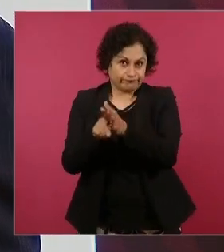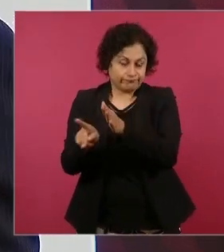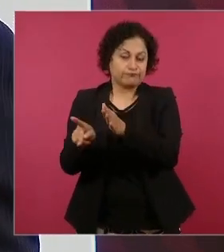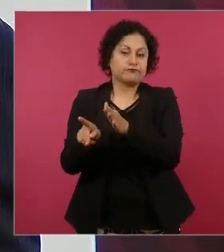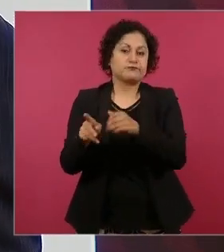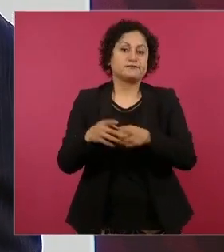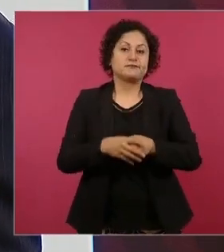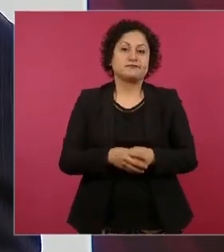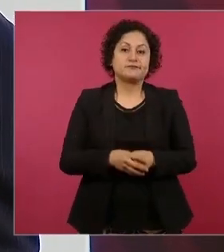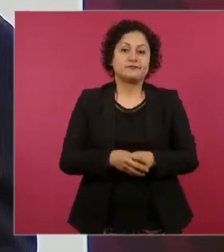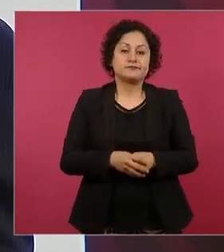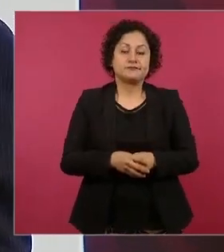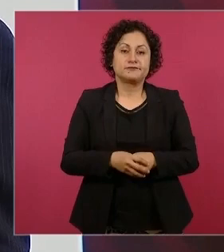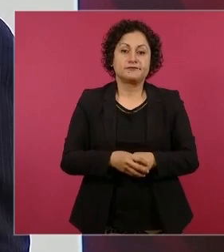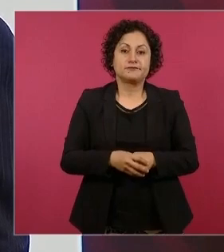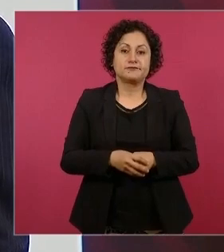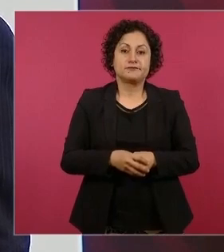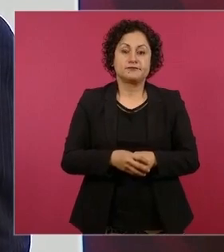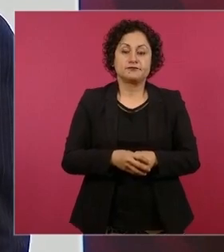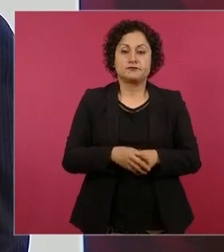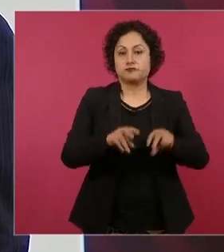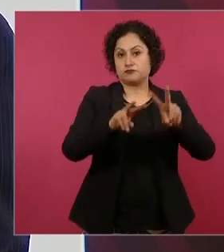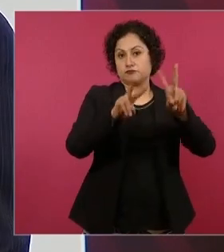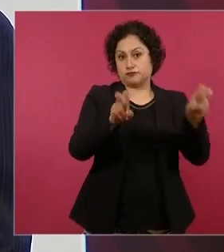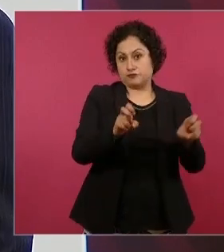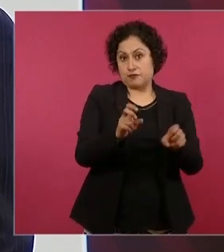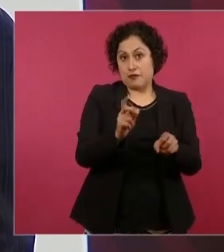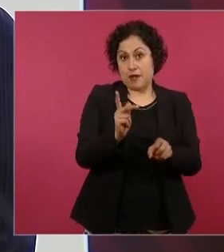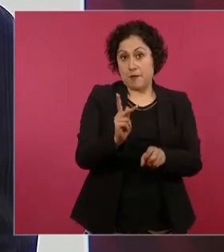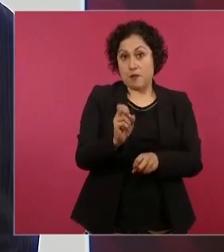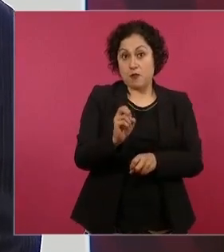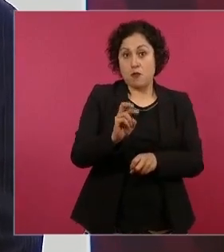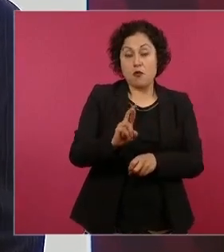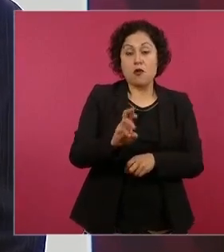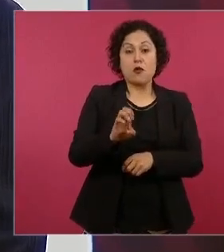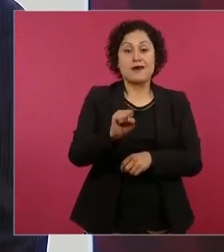empezó con Por Esto de Yucatán